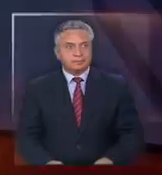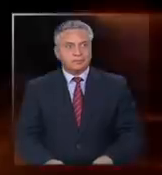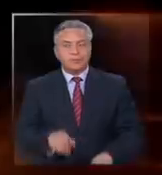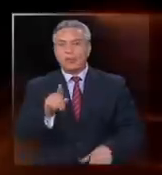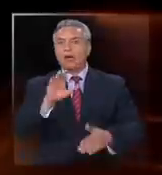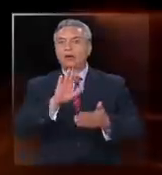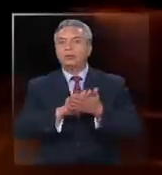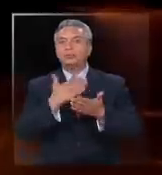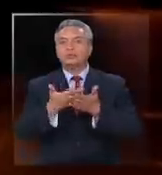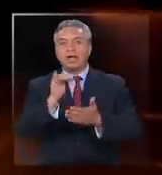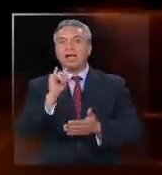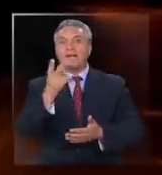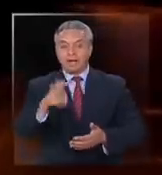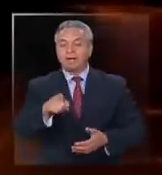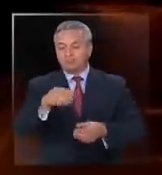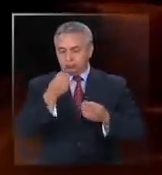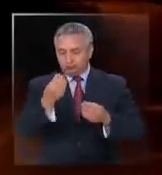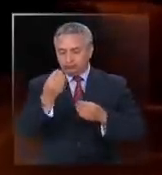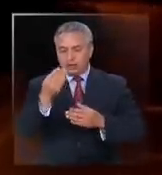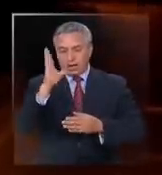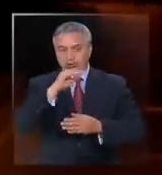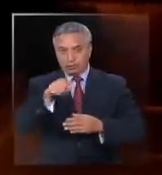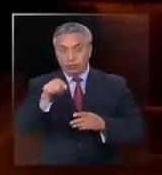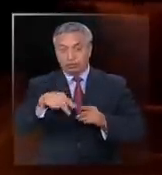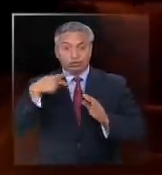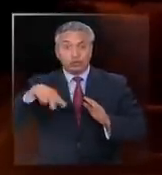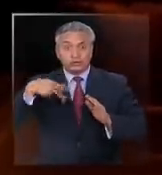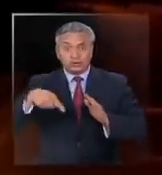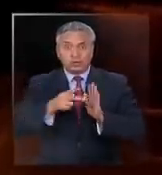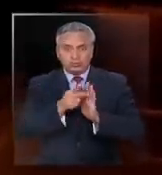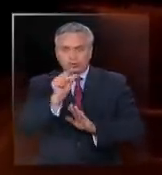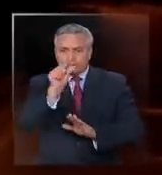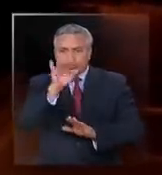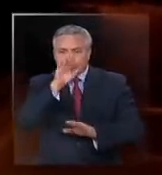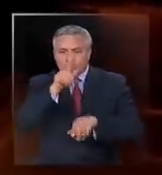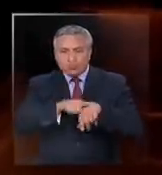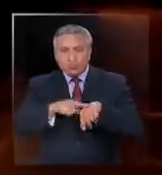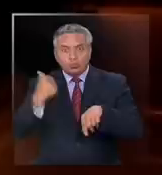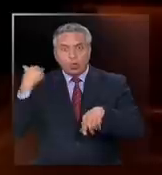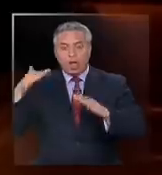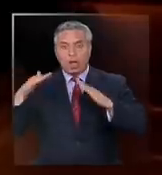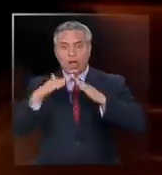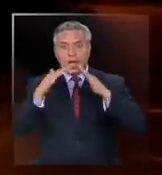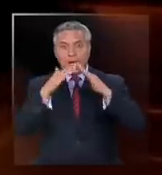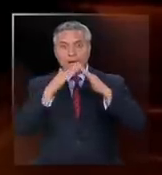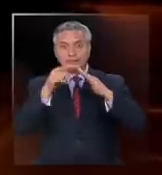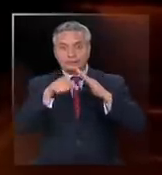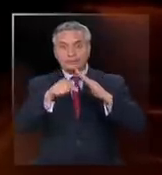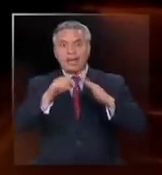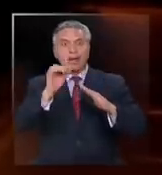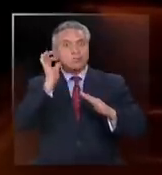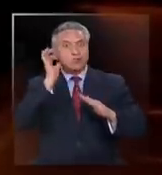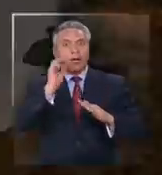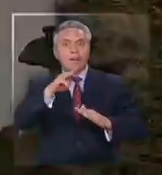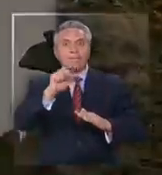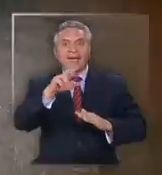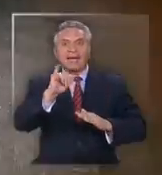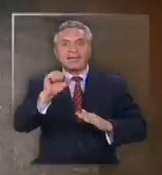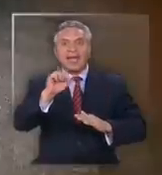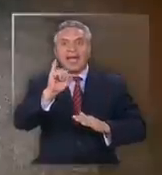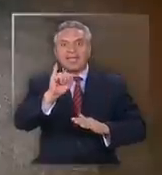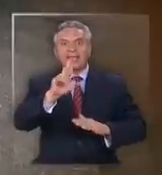¿Qué tal, Iván? ¿Cómo te va? Muy buenas noches. Noticia en desarrollo. Hace pocos minutos fue asaltada en su casa María Irene